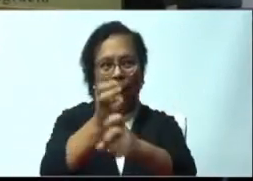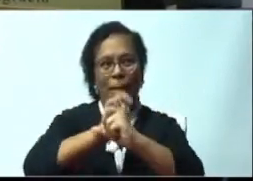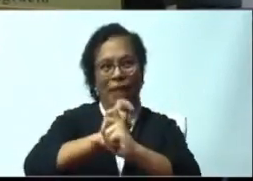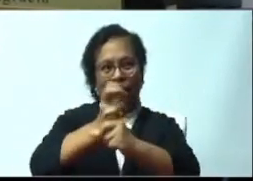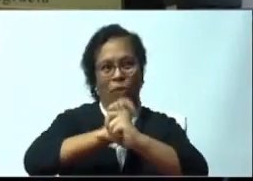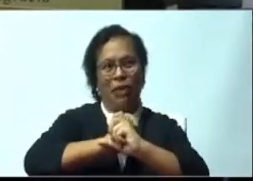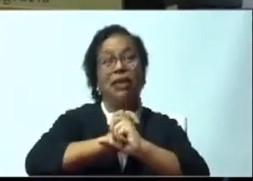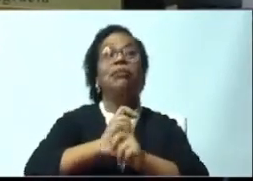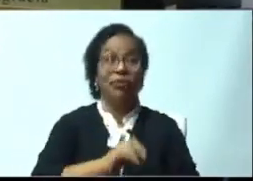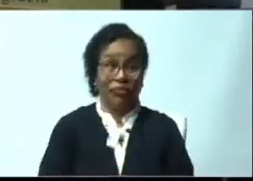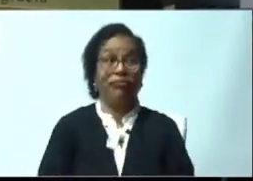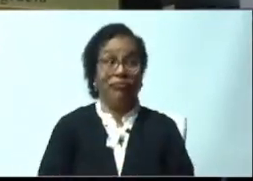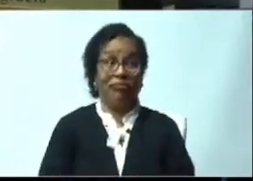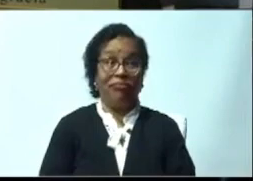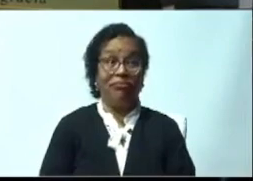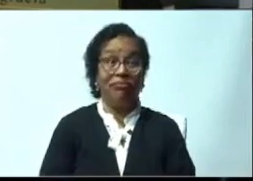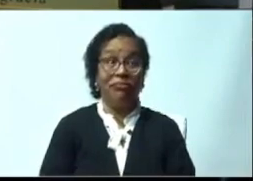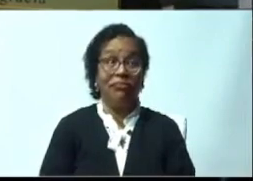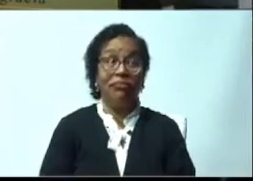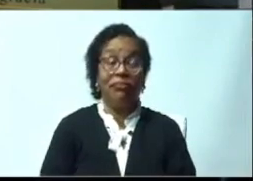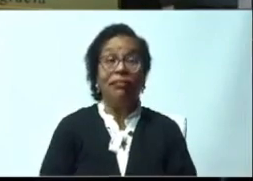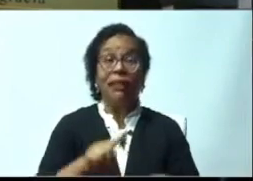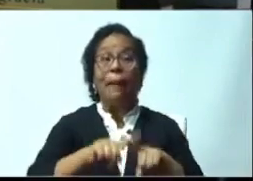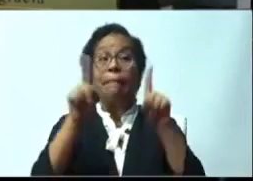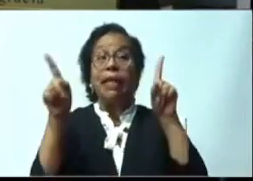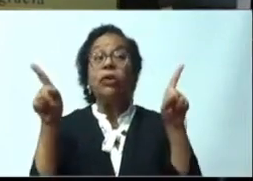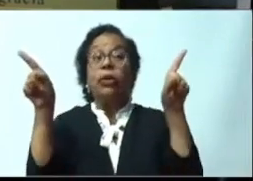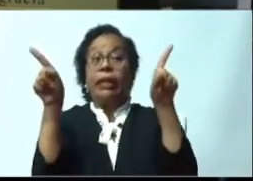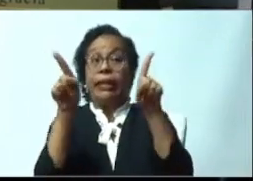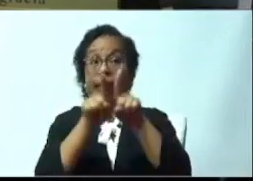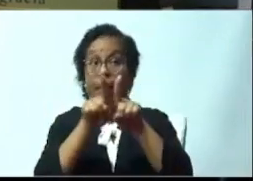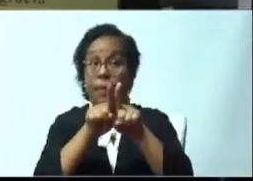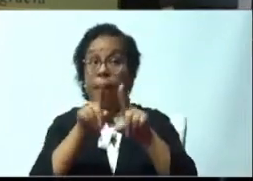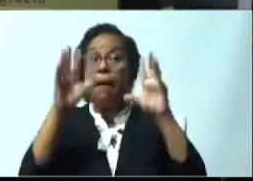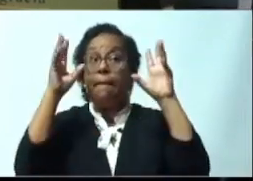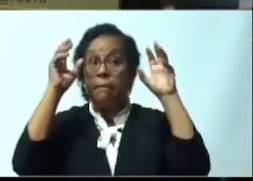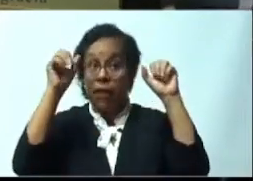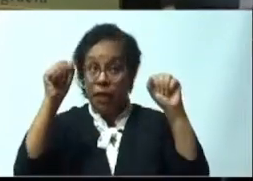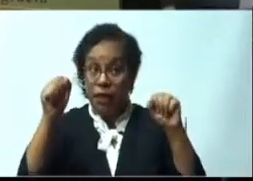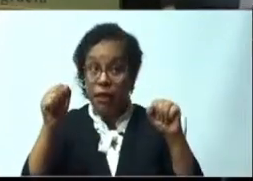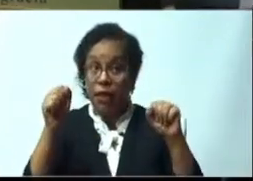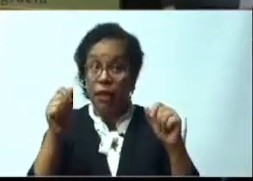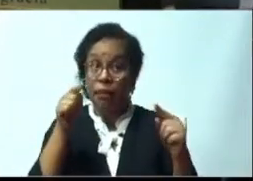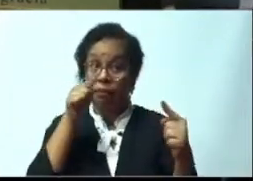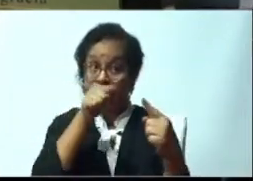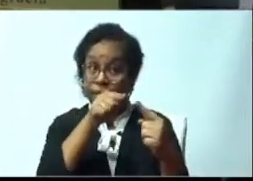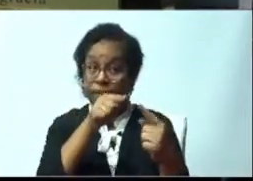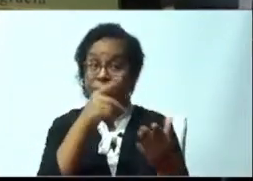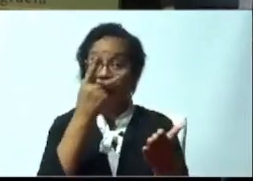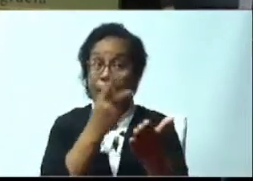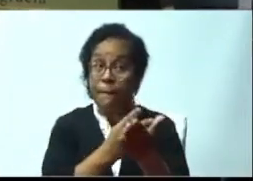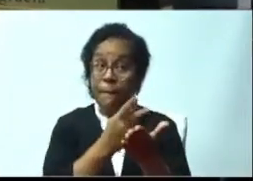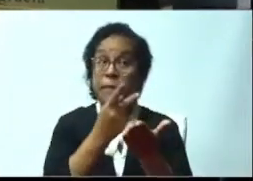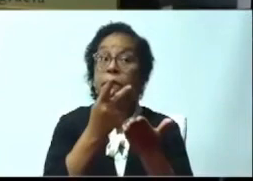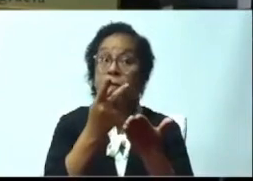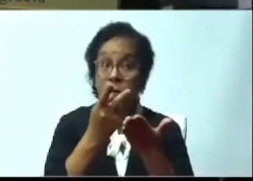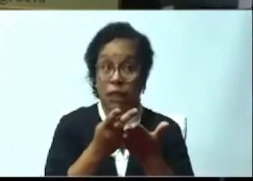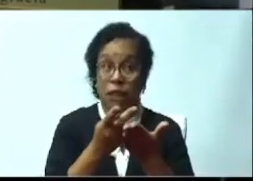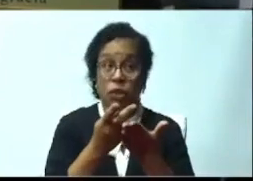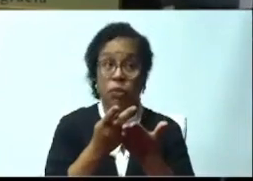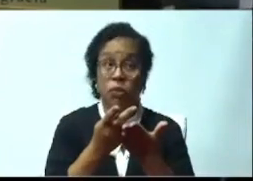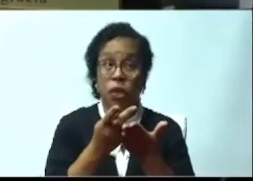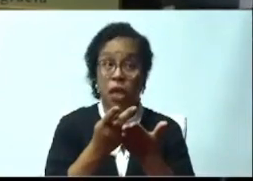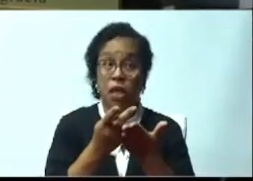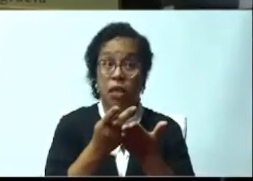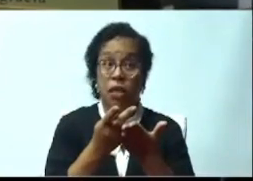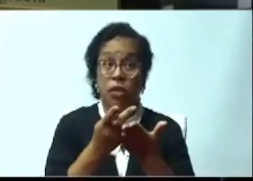también, Presidenta, en el caso específico del presupuesto, la mayoría, una gran parte de